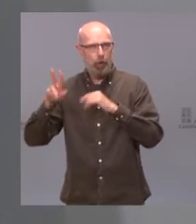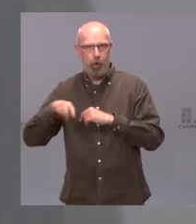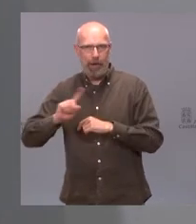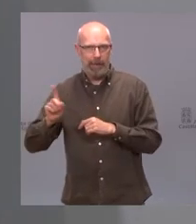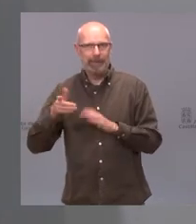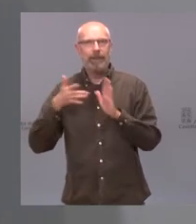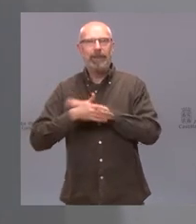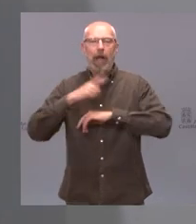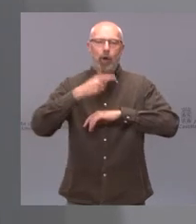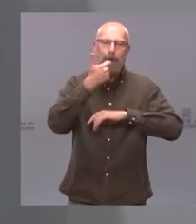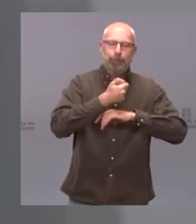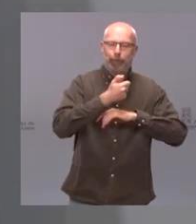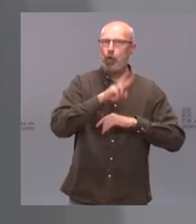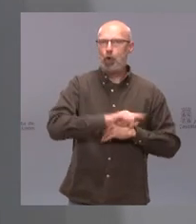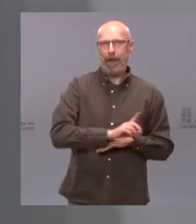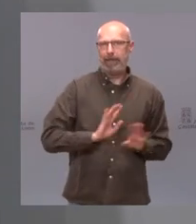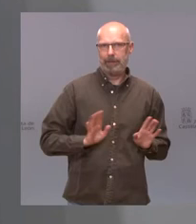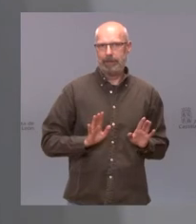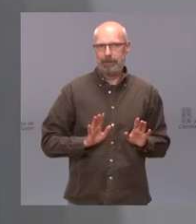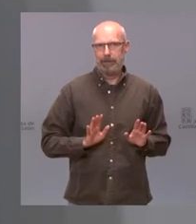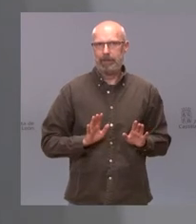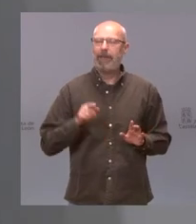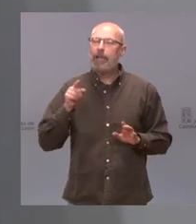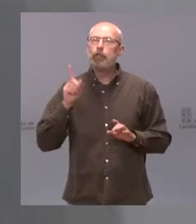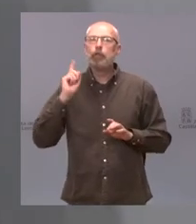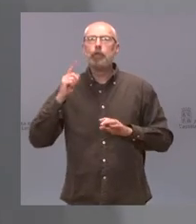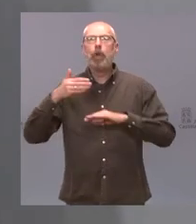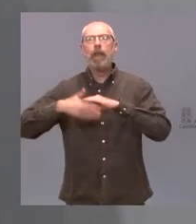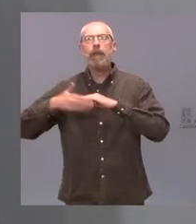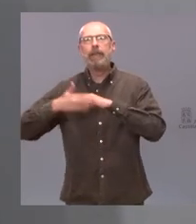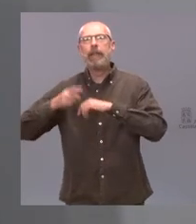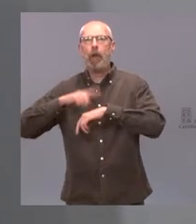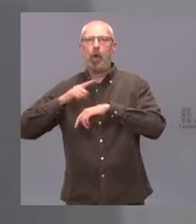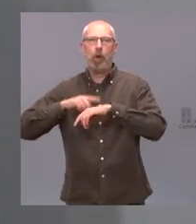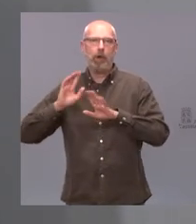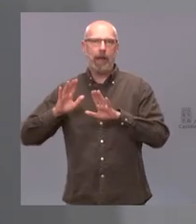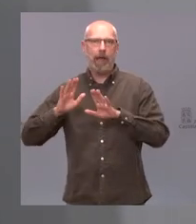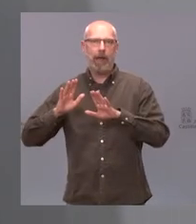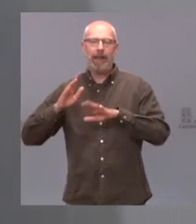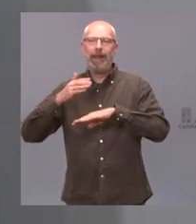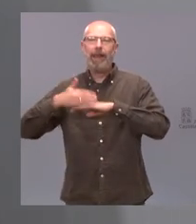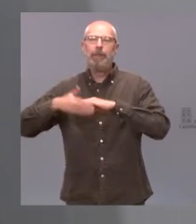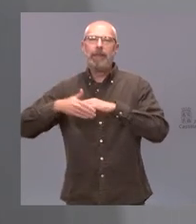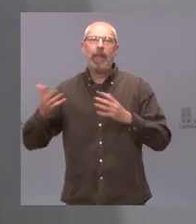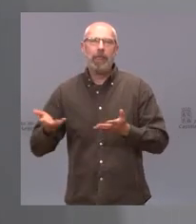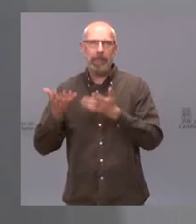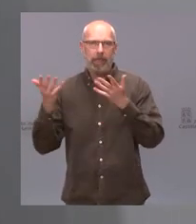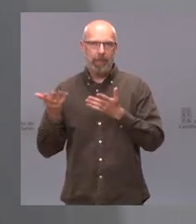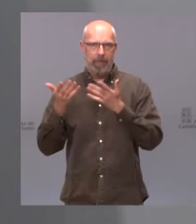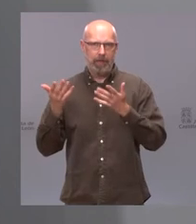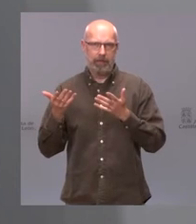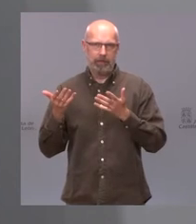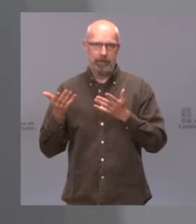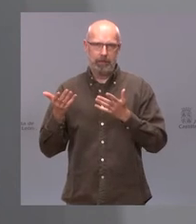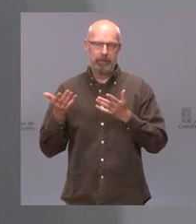queda. Es una limitación lo menos posible, de la menor intensidad